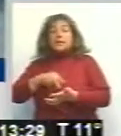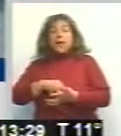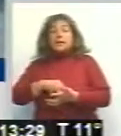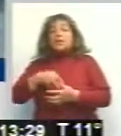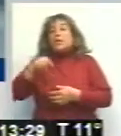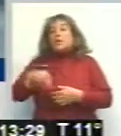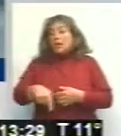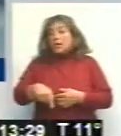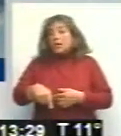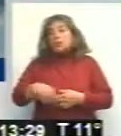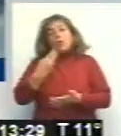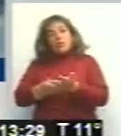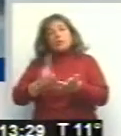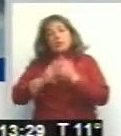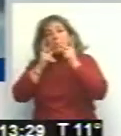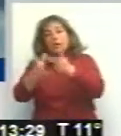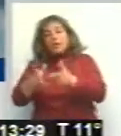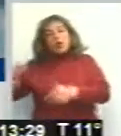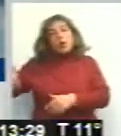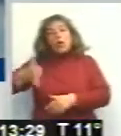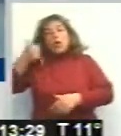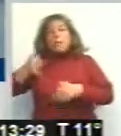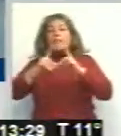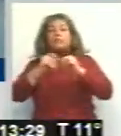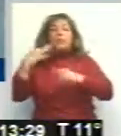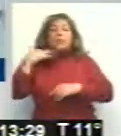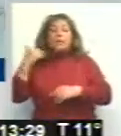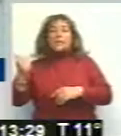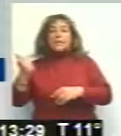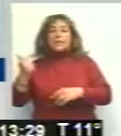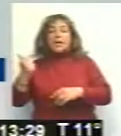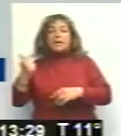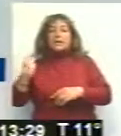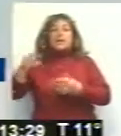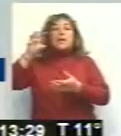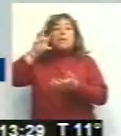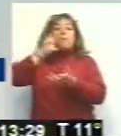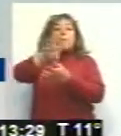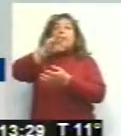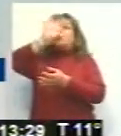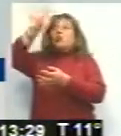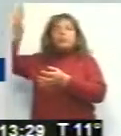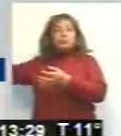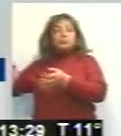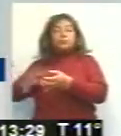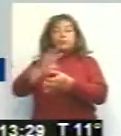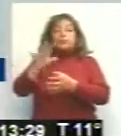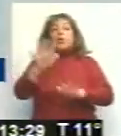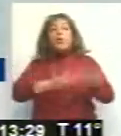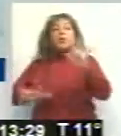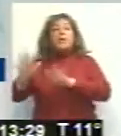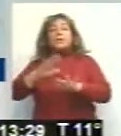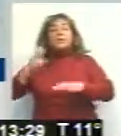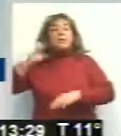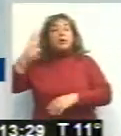esta, insisto, Copa número 16 de la edición interprovincial de handball Néstor Torres, organizada por el